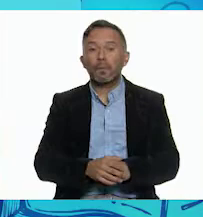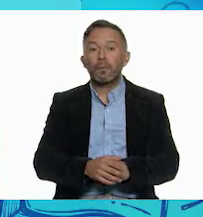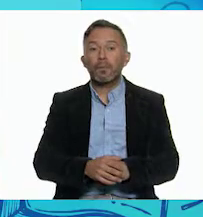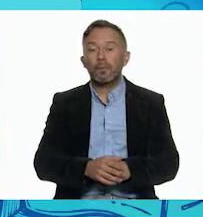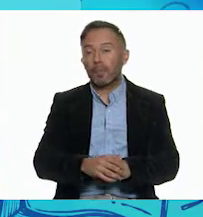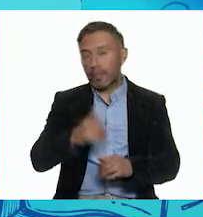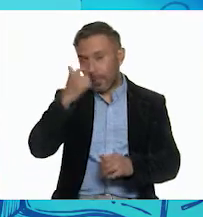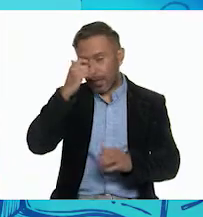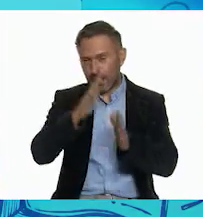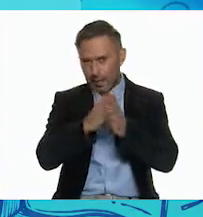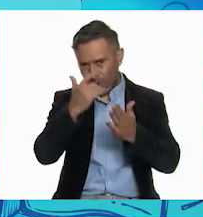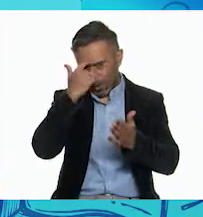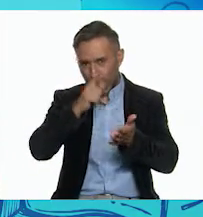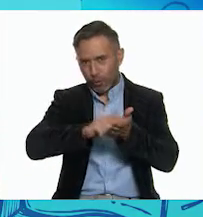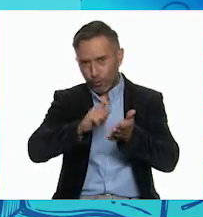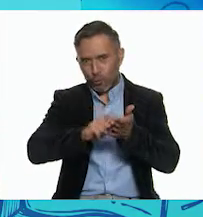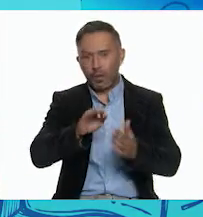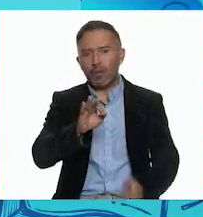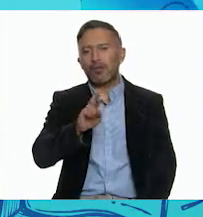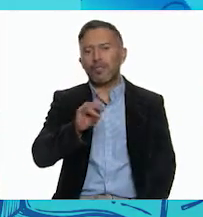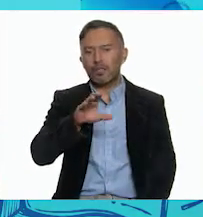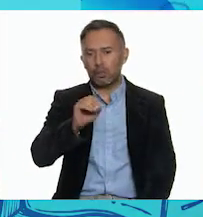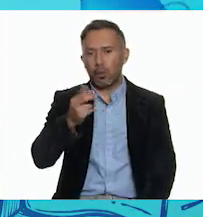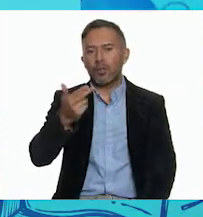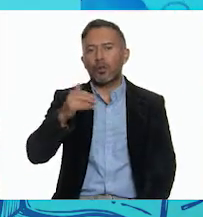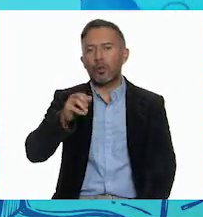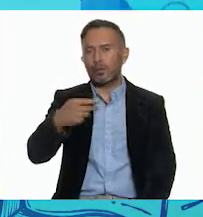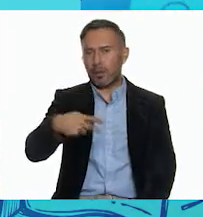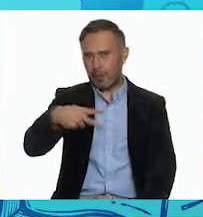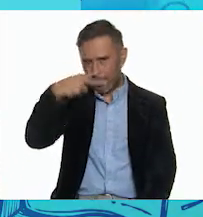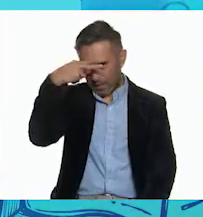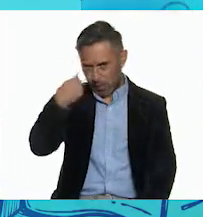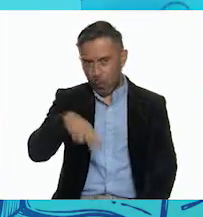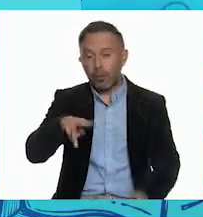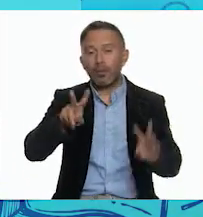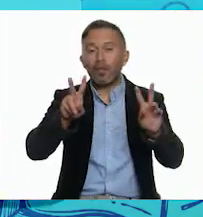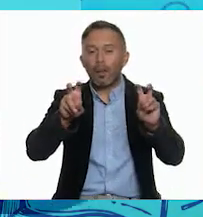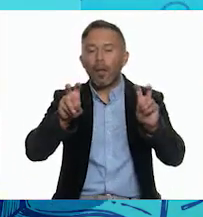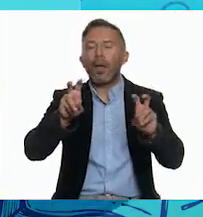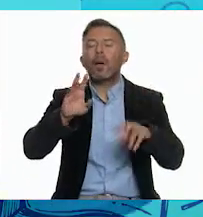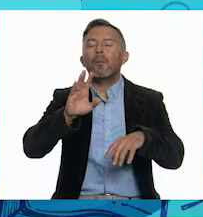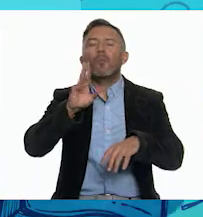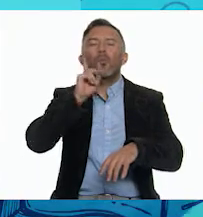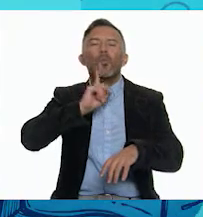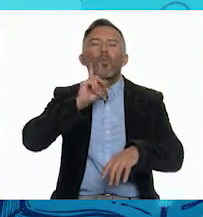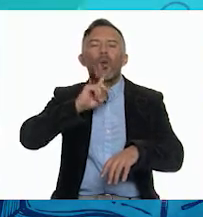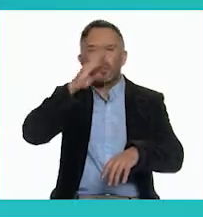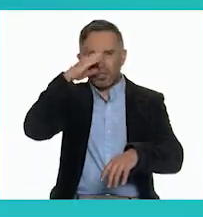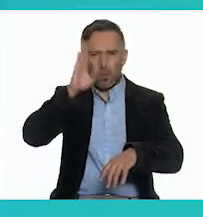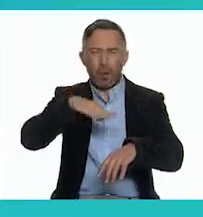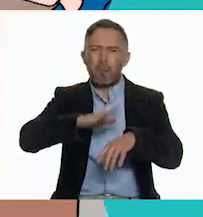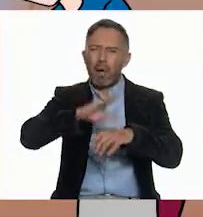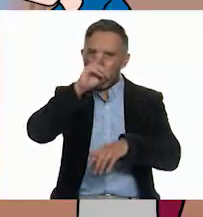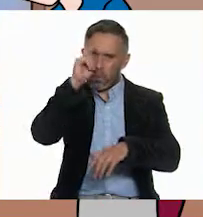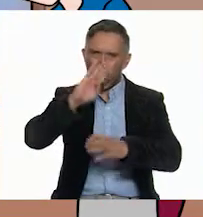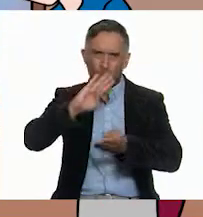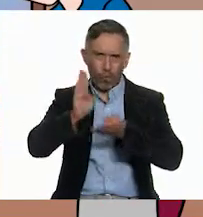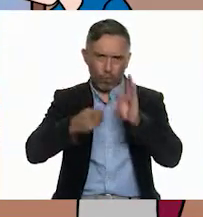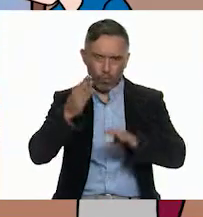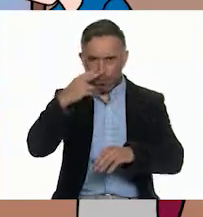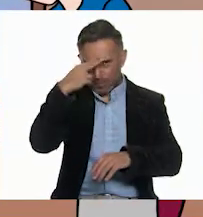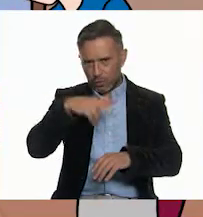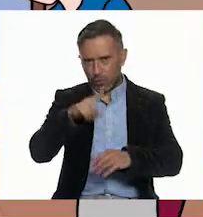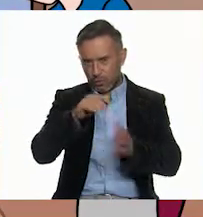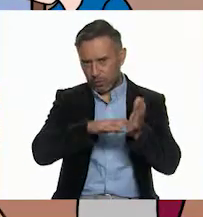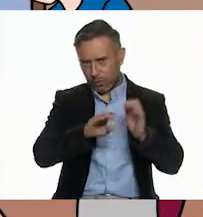Autor Francisco Hinojosa, México. Fondo de Cultura Económica, 1992. En el